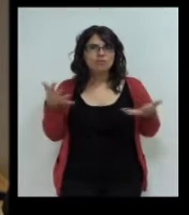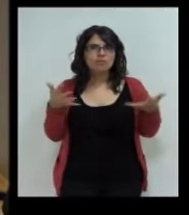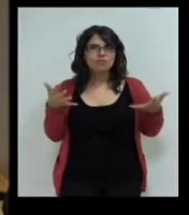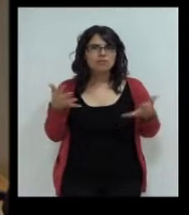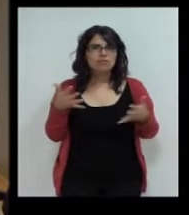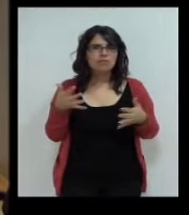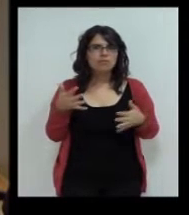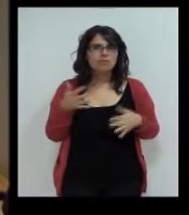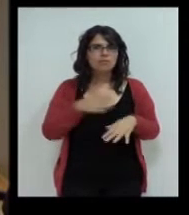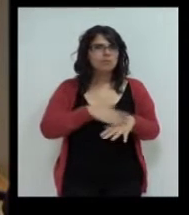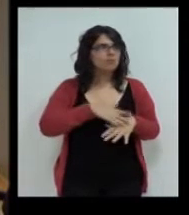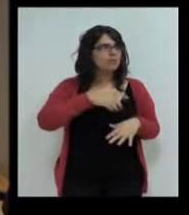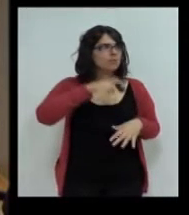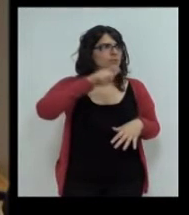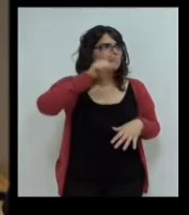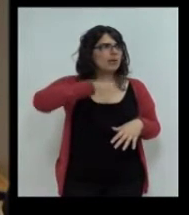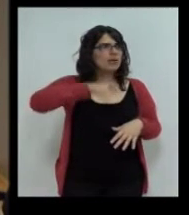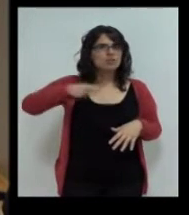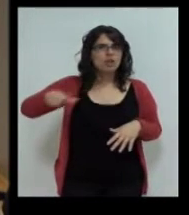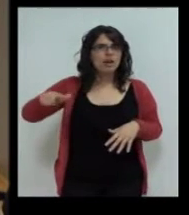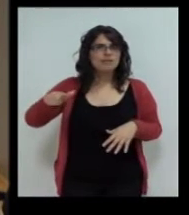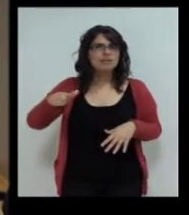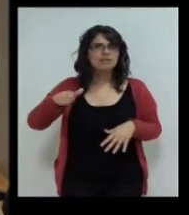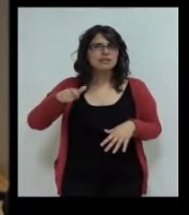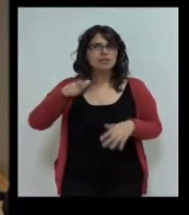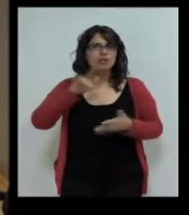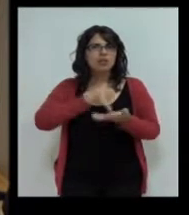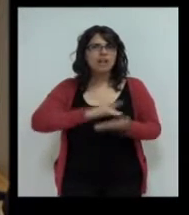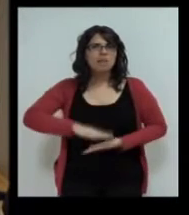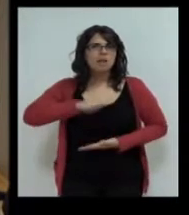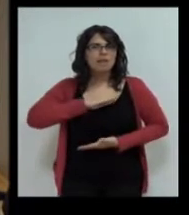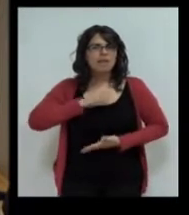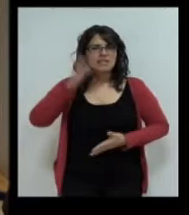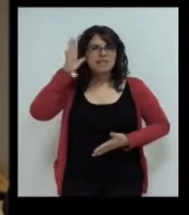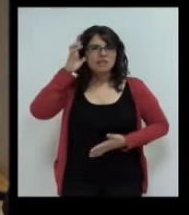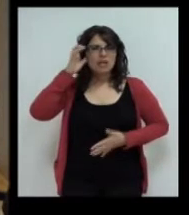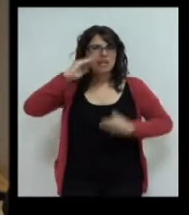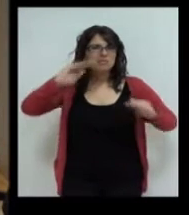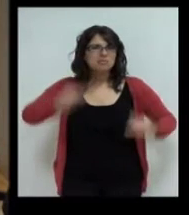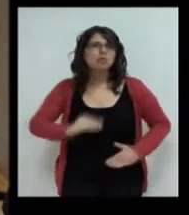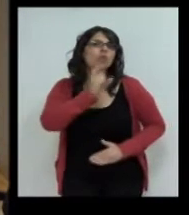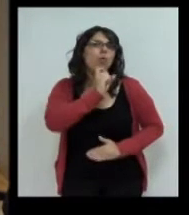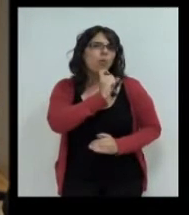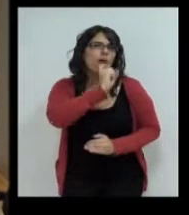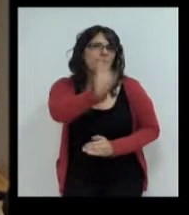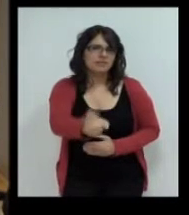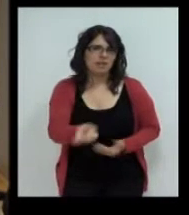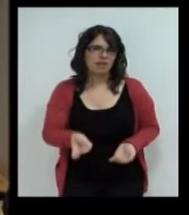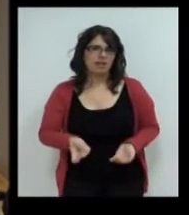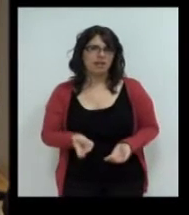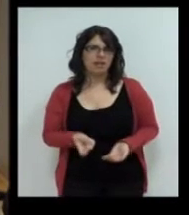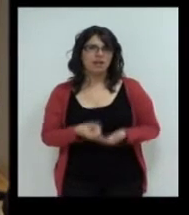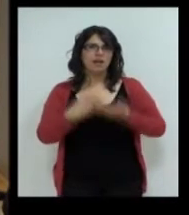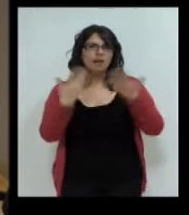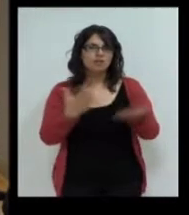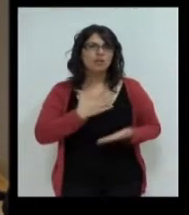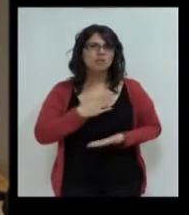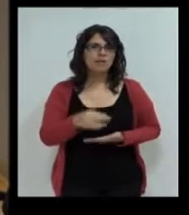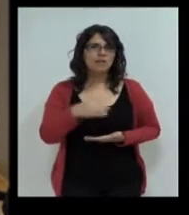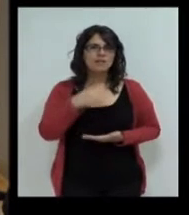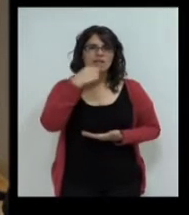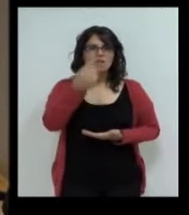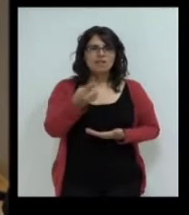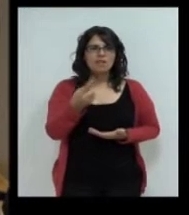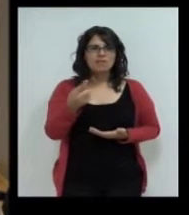tenían las menos capacidades sensoriales y que eran a los que estábamos dirigiéndonos, ¿no? Entonces, claro, resulta que tú puedes señalizarlo de una